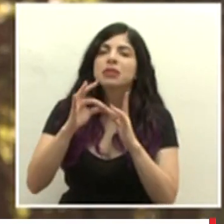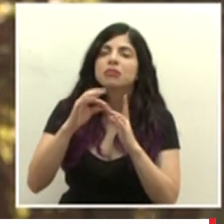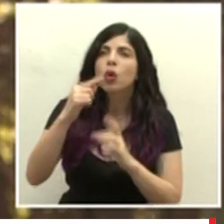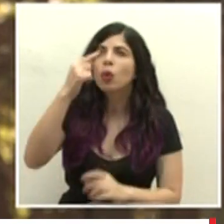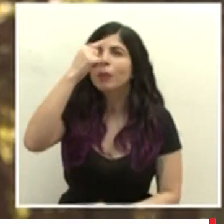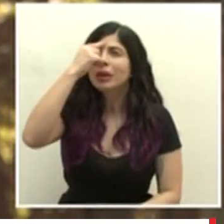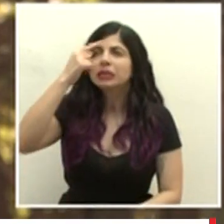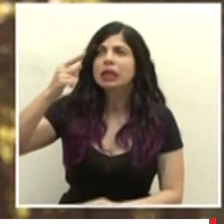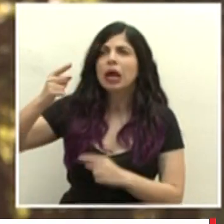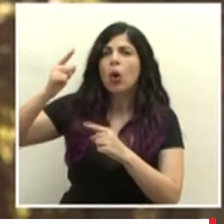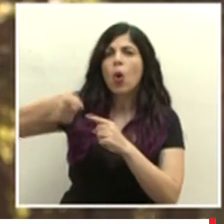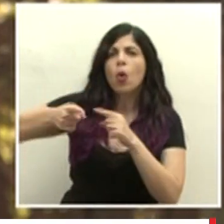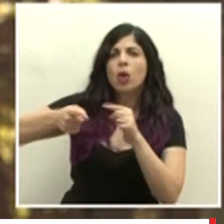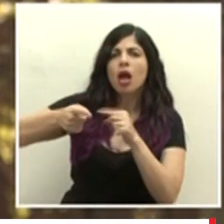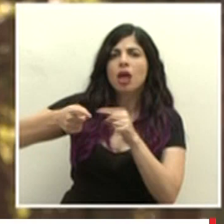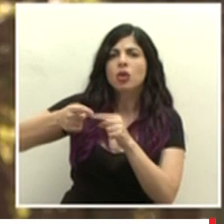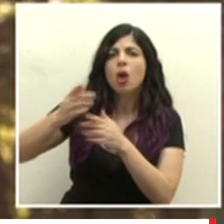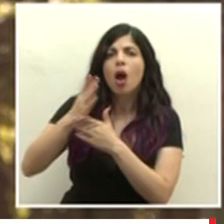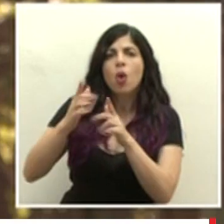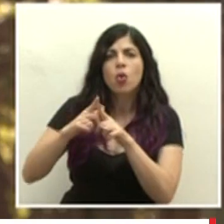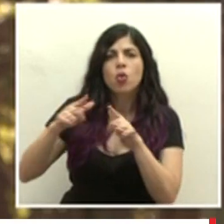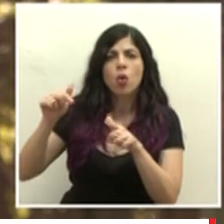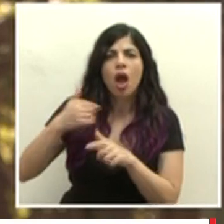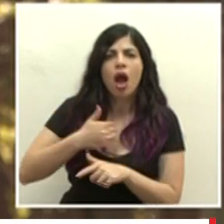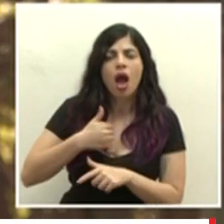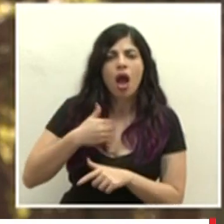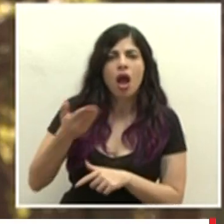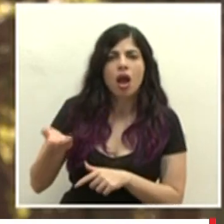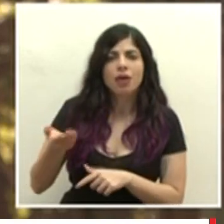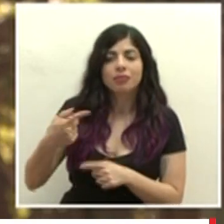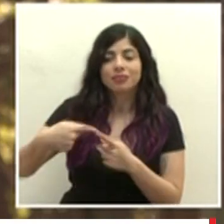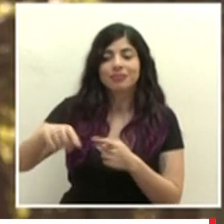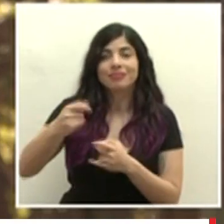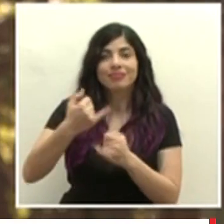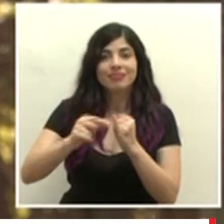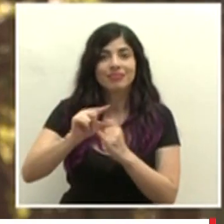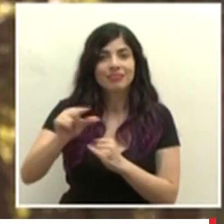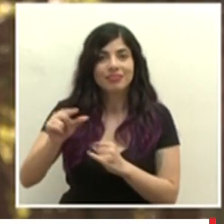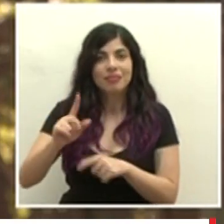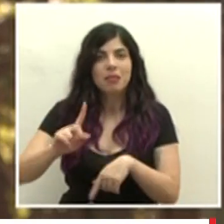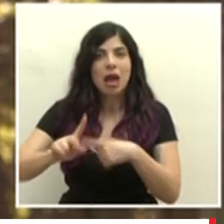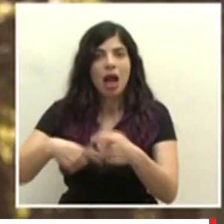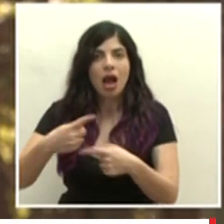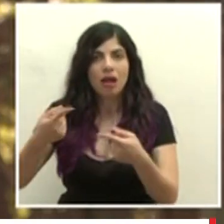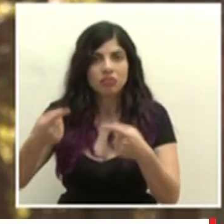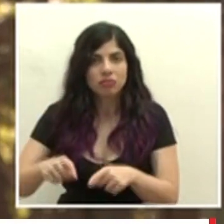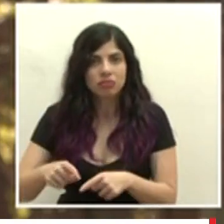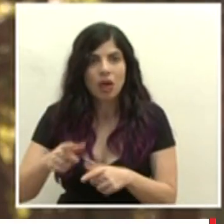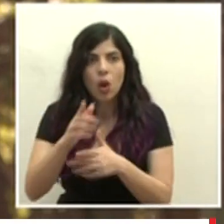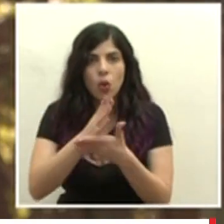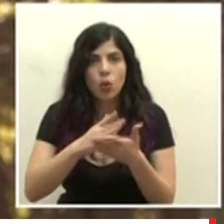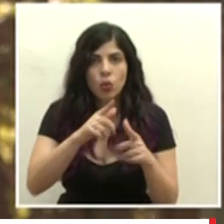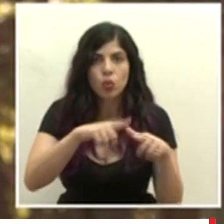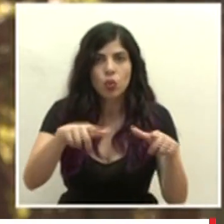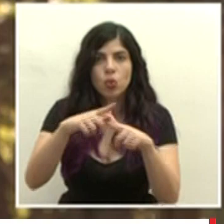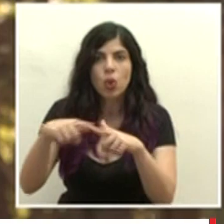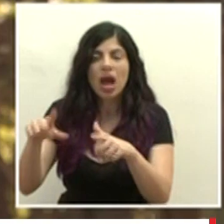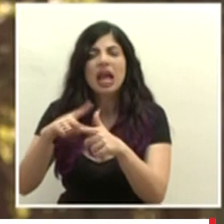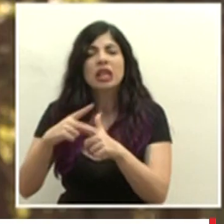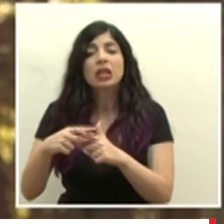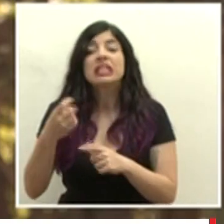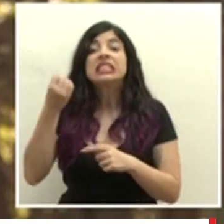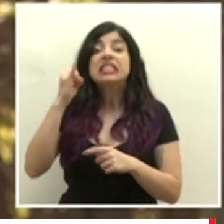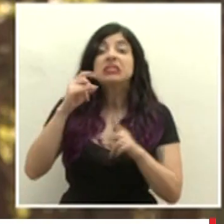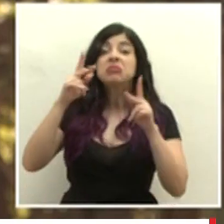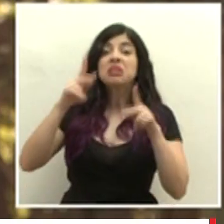esa obligatoriedad que hay en algunos lugares, o que va a haber a partir de este fin de semana en algunos lugares, pensar en a qué se atienen las personas